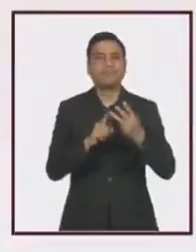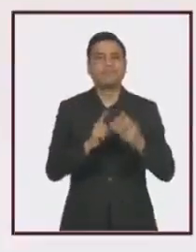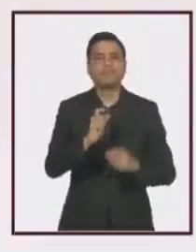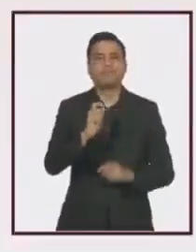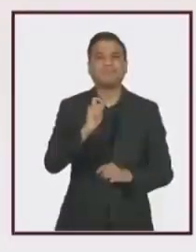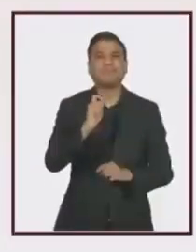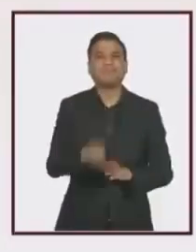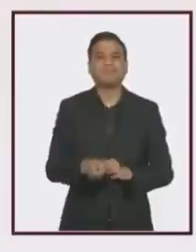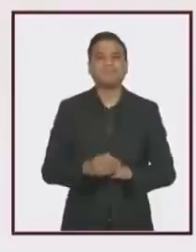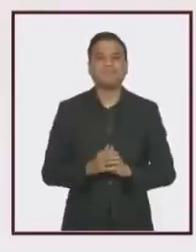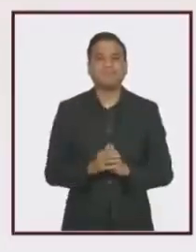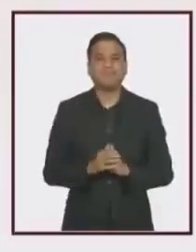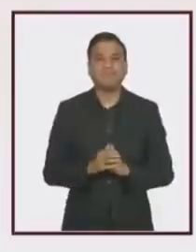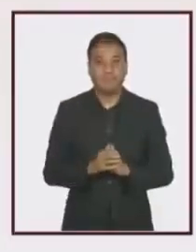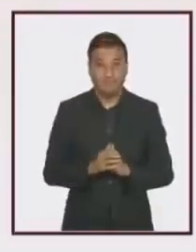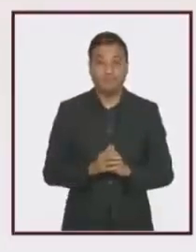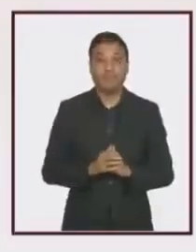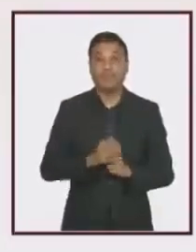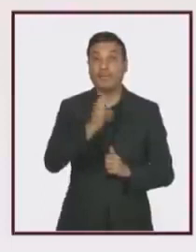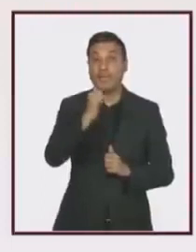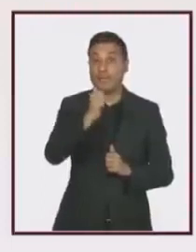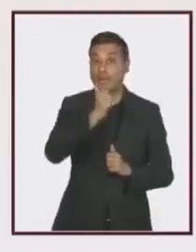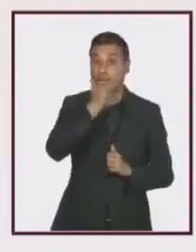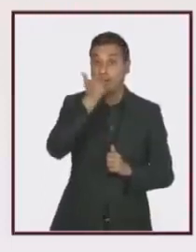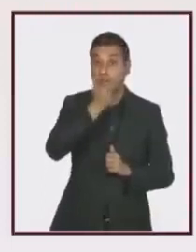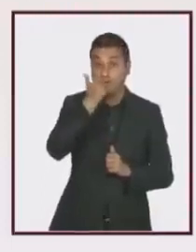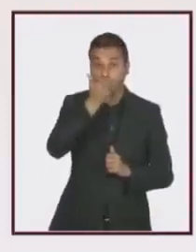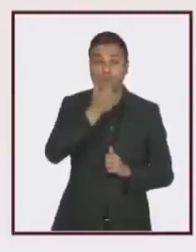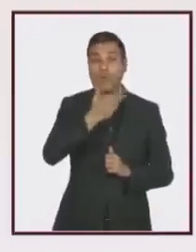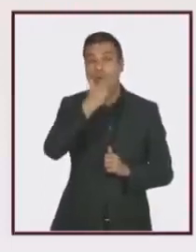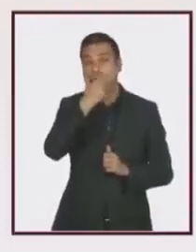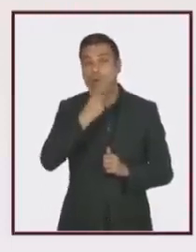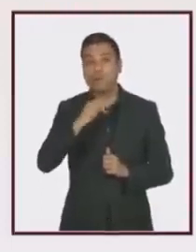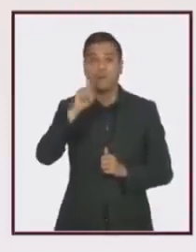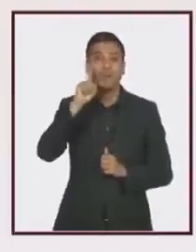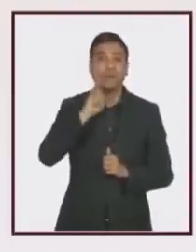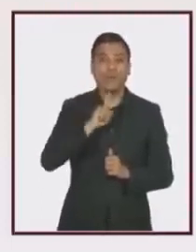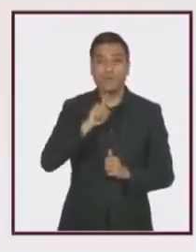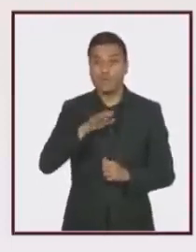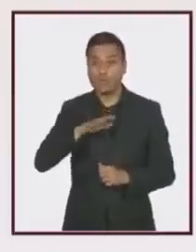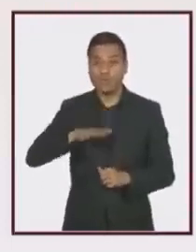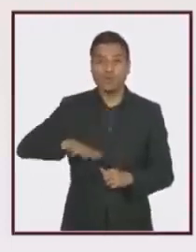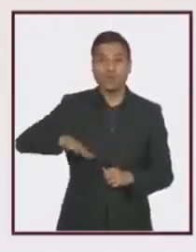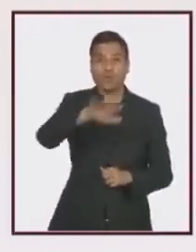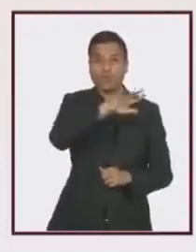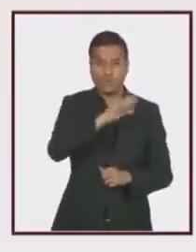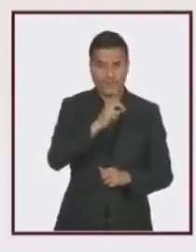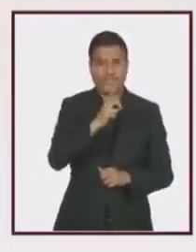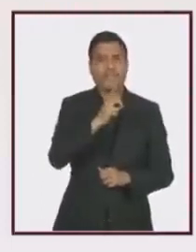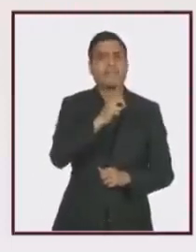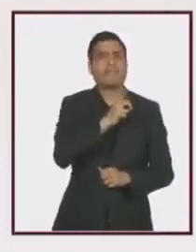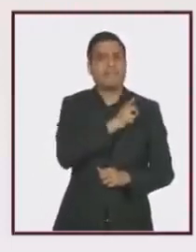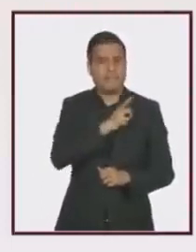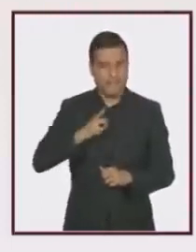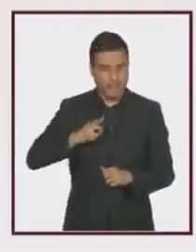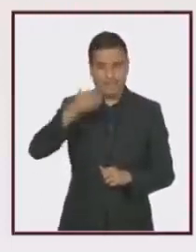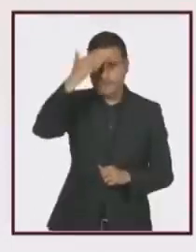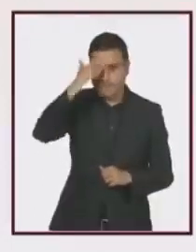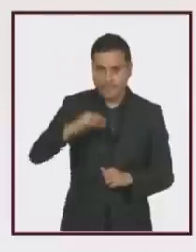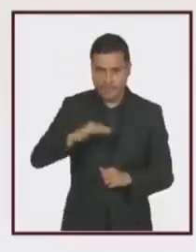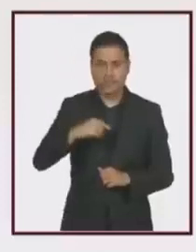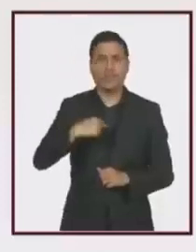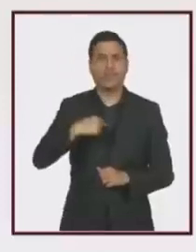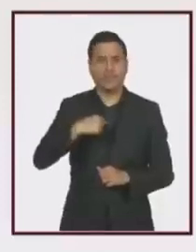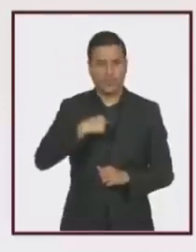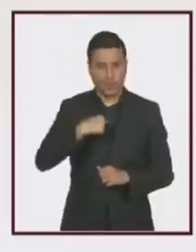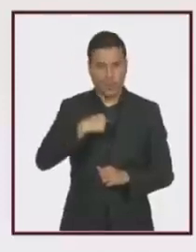que nuestras alumnas y nuestros alumnos y adolescentes se reconozcan como hombres y mujeres que